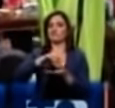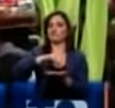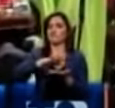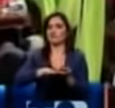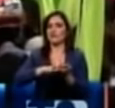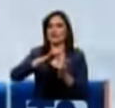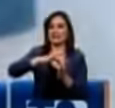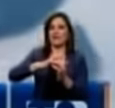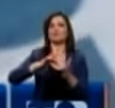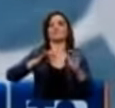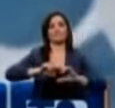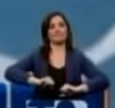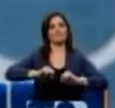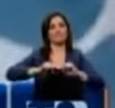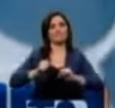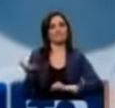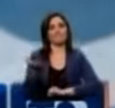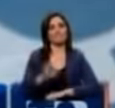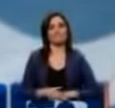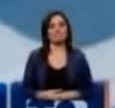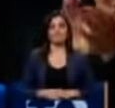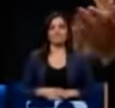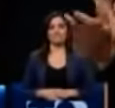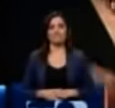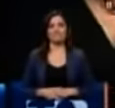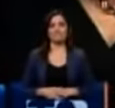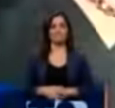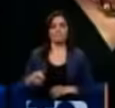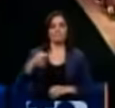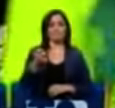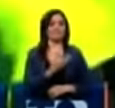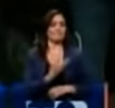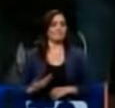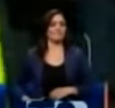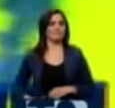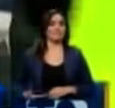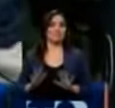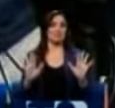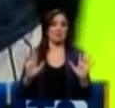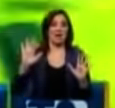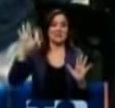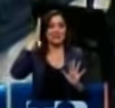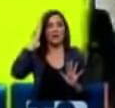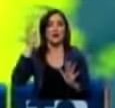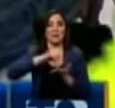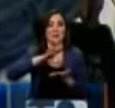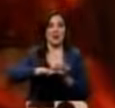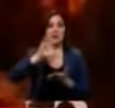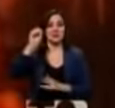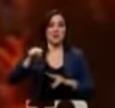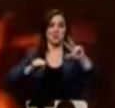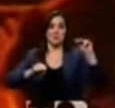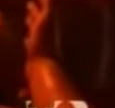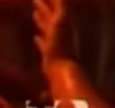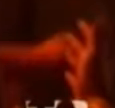con ineludibles riesgos y efectos secundarios, que el próximo presidente sabrá si los corre o no. Fausto